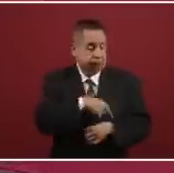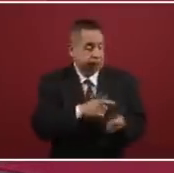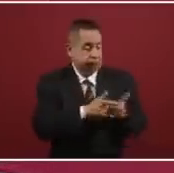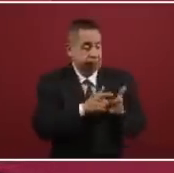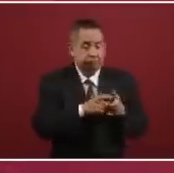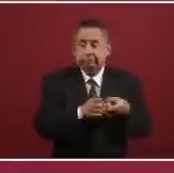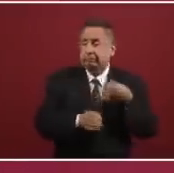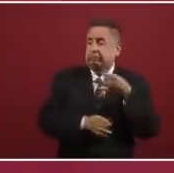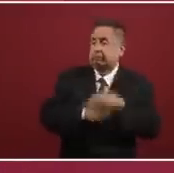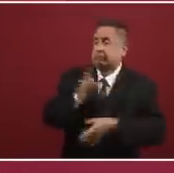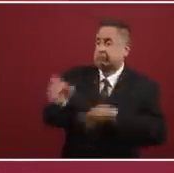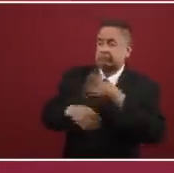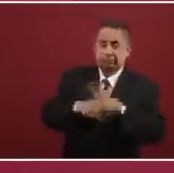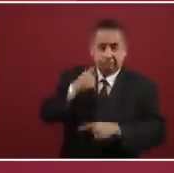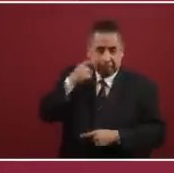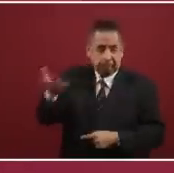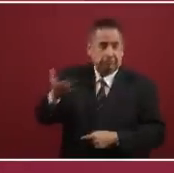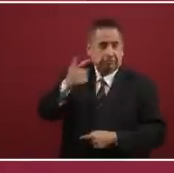motivos